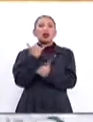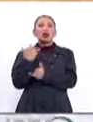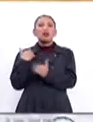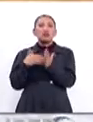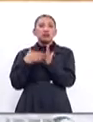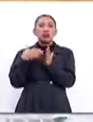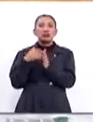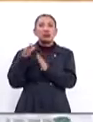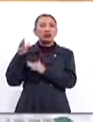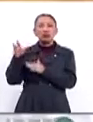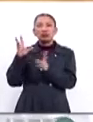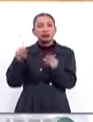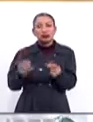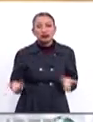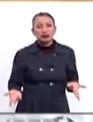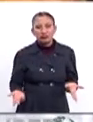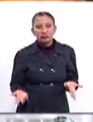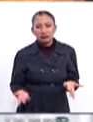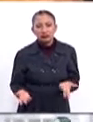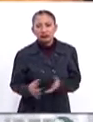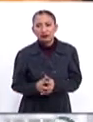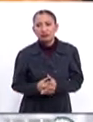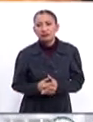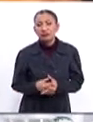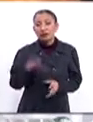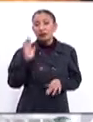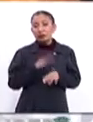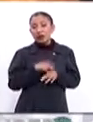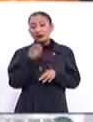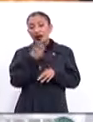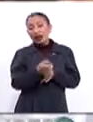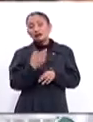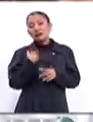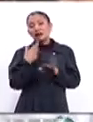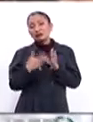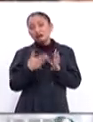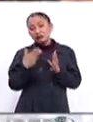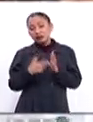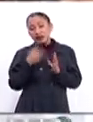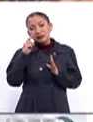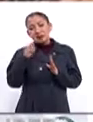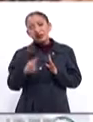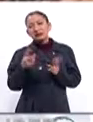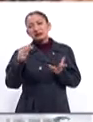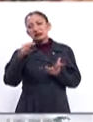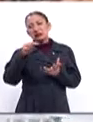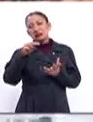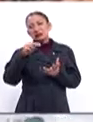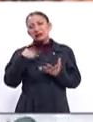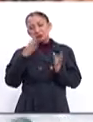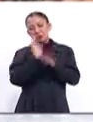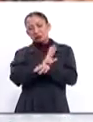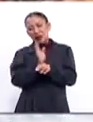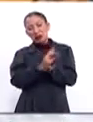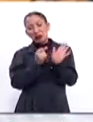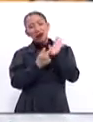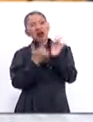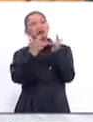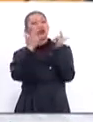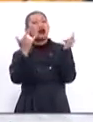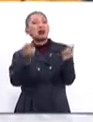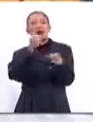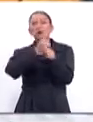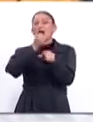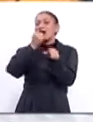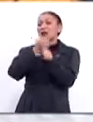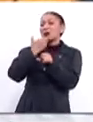al columpio en el parque público. Sobre todo por estas series que a mí me parecen tan nocivas, en donde hacen apología de la